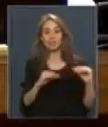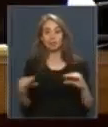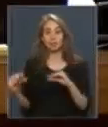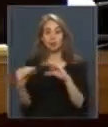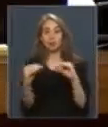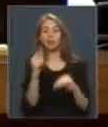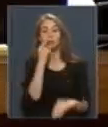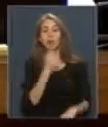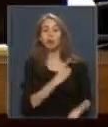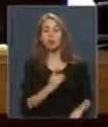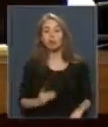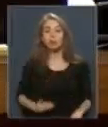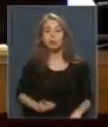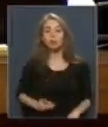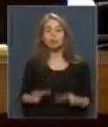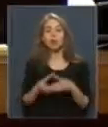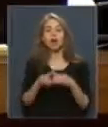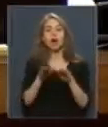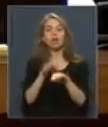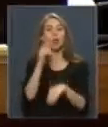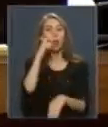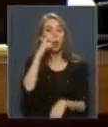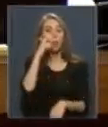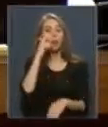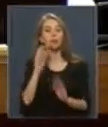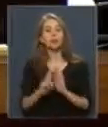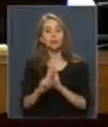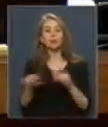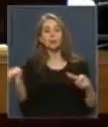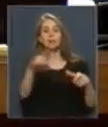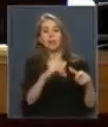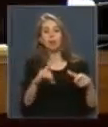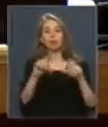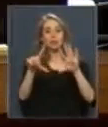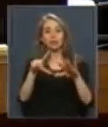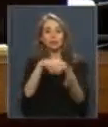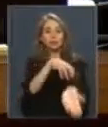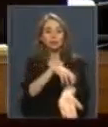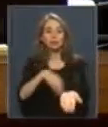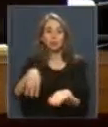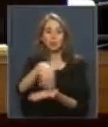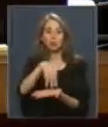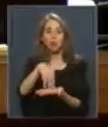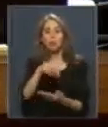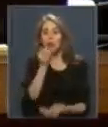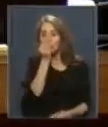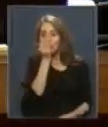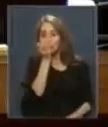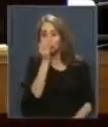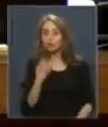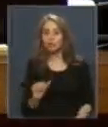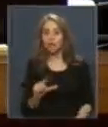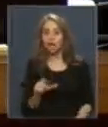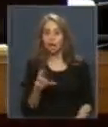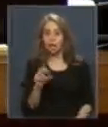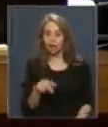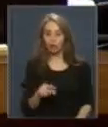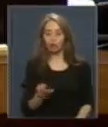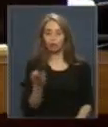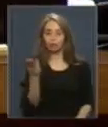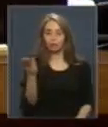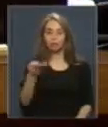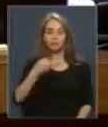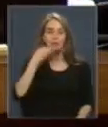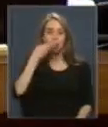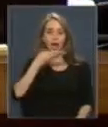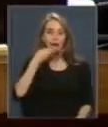el diputado del Partido Humanista del distrito número 17 de la región del Maule, don Florcita Alarcón Rojas. Diputado Alarcón, tiene